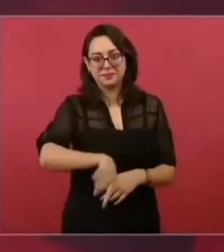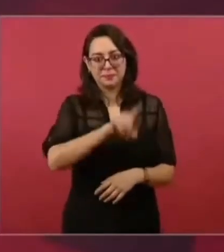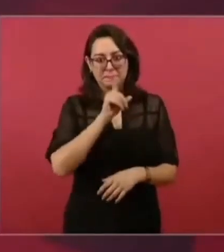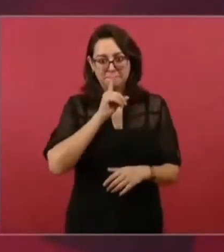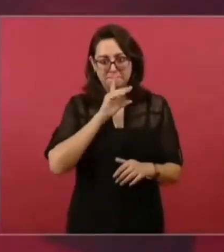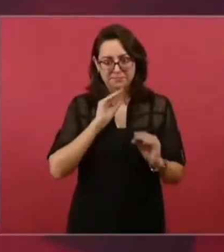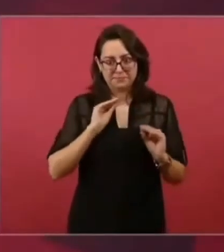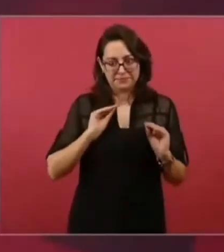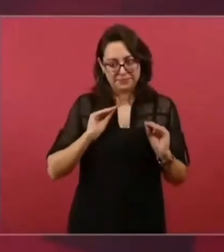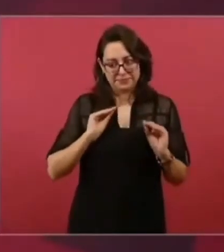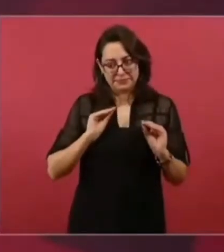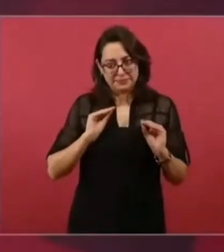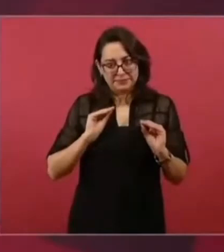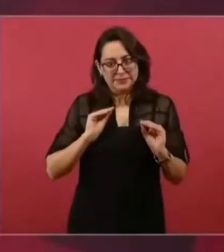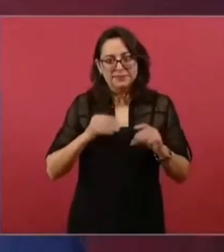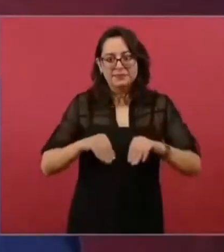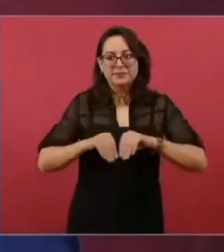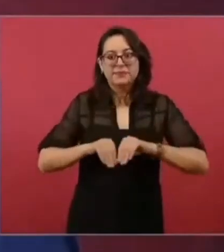que no es nota.